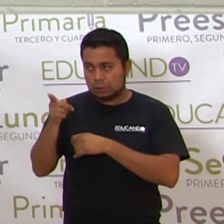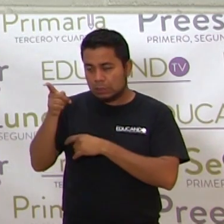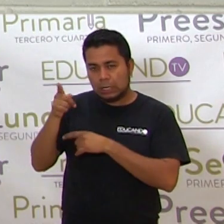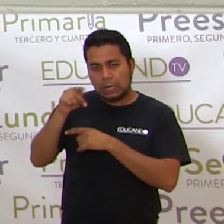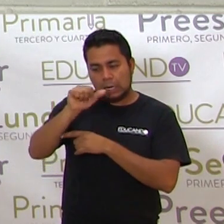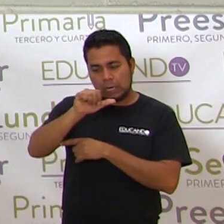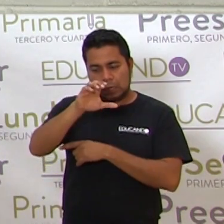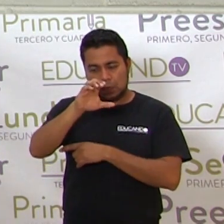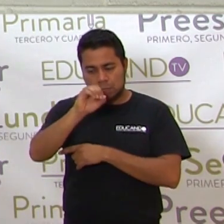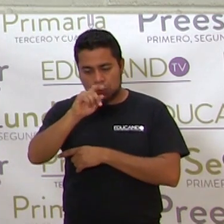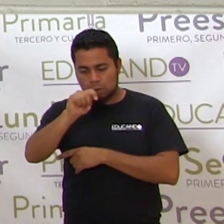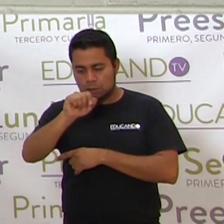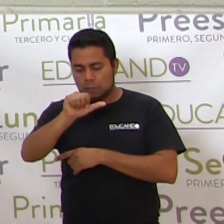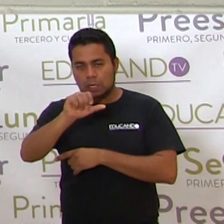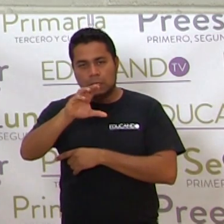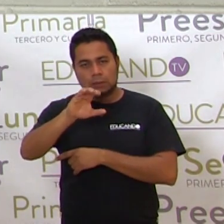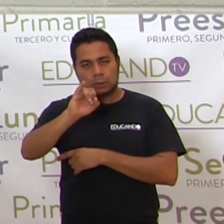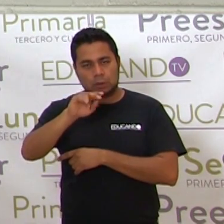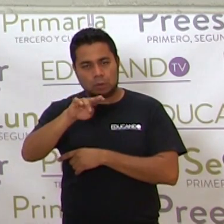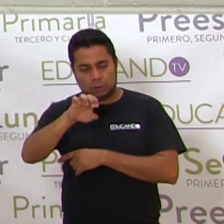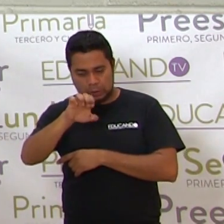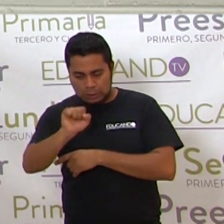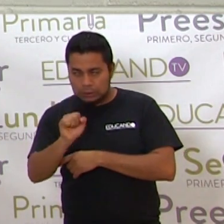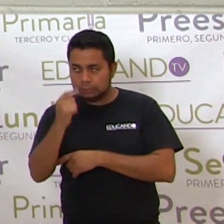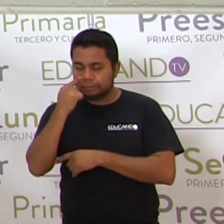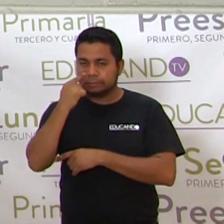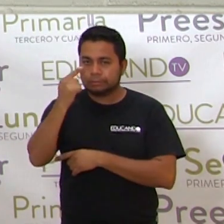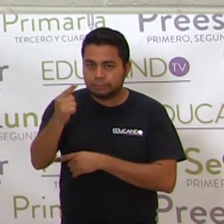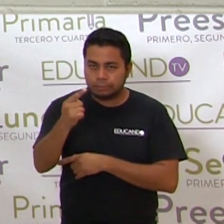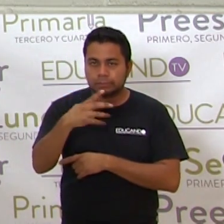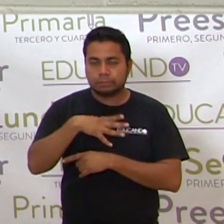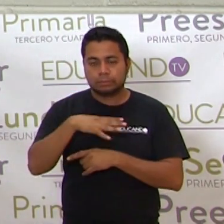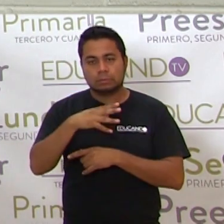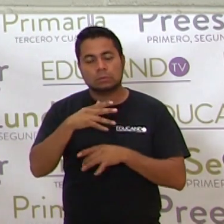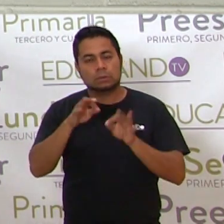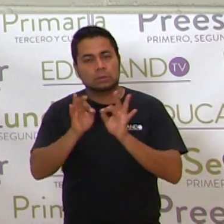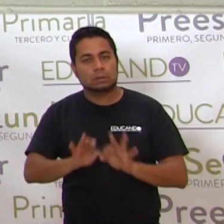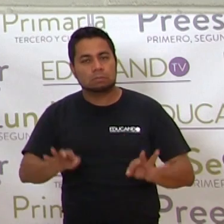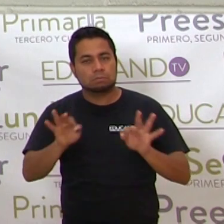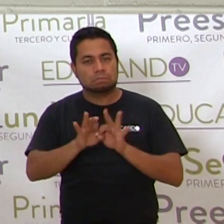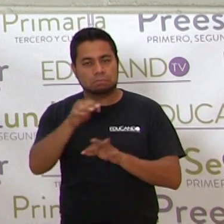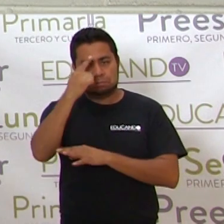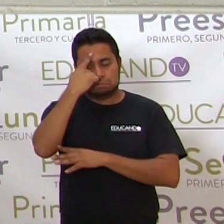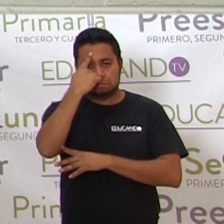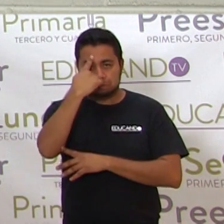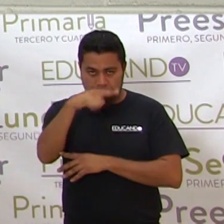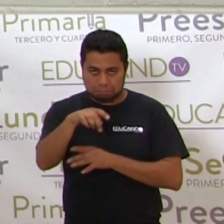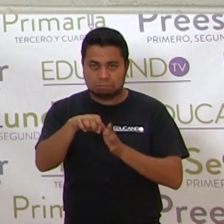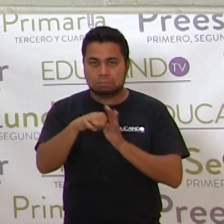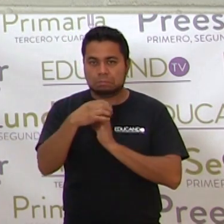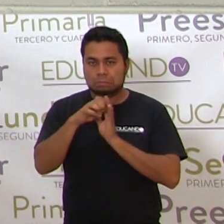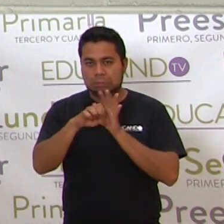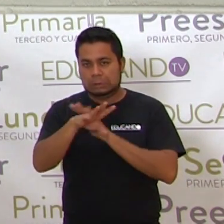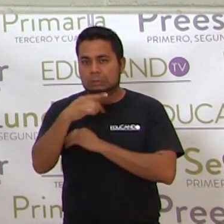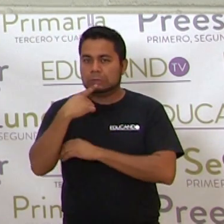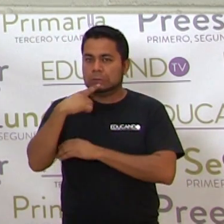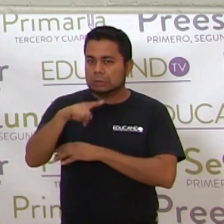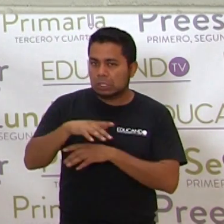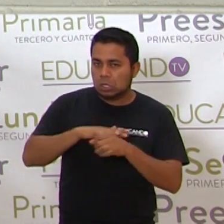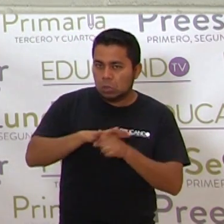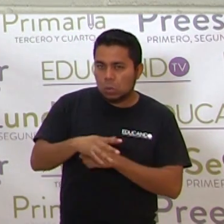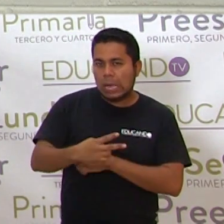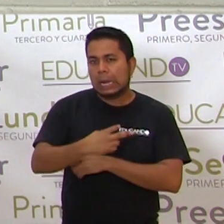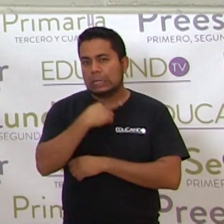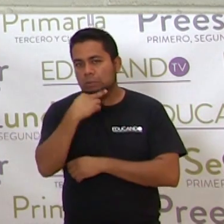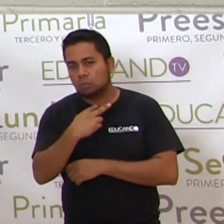acotaciones. Bien, las acotaciones que van a ser importantes para poder definir qué tipo de tono de voz va